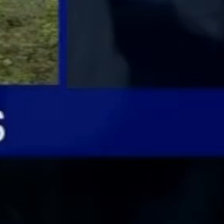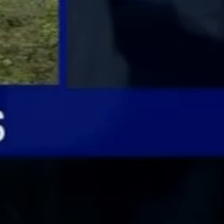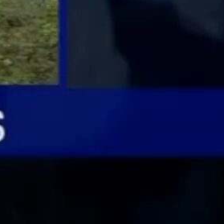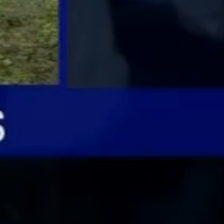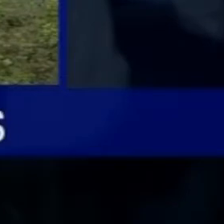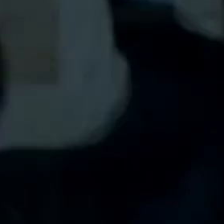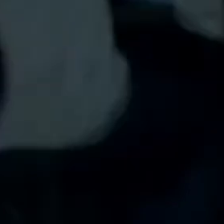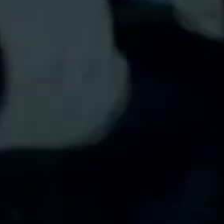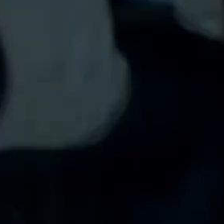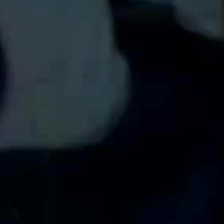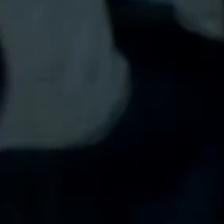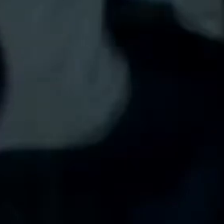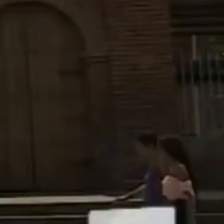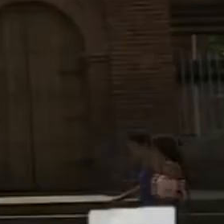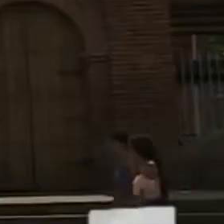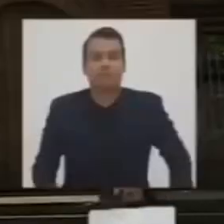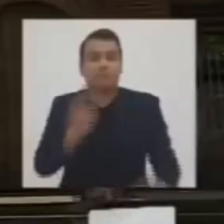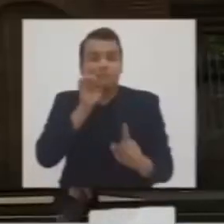este municipio.